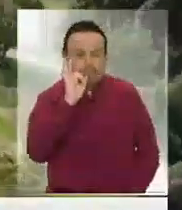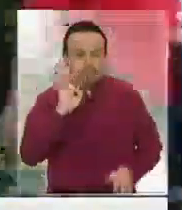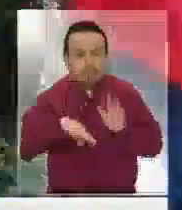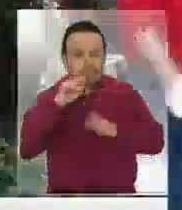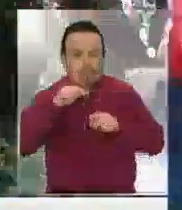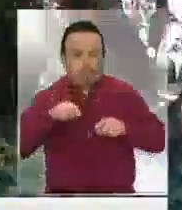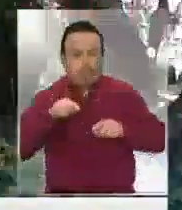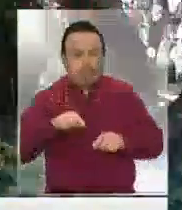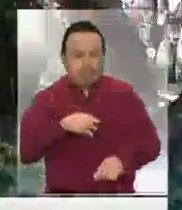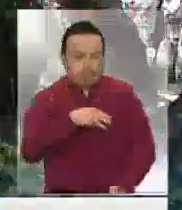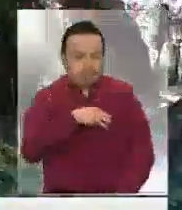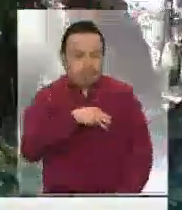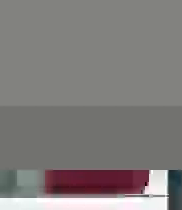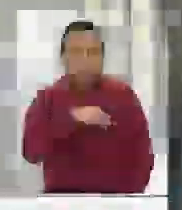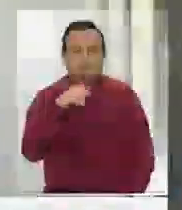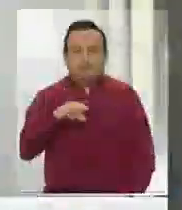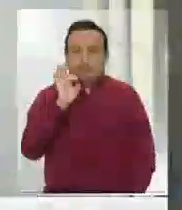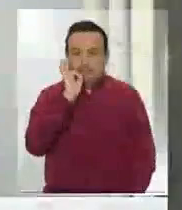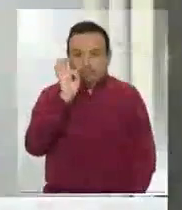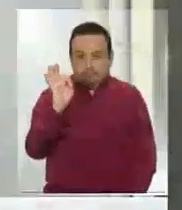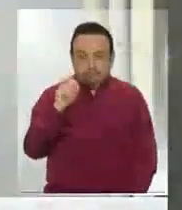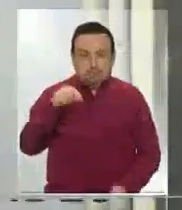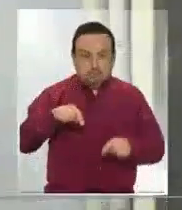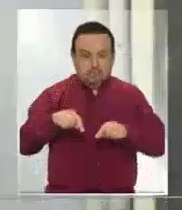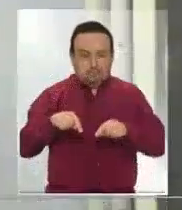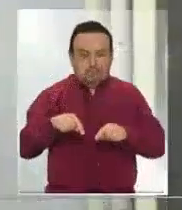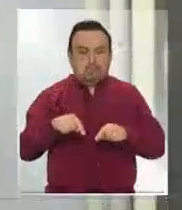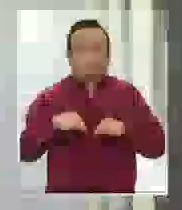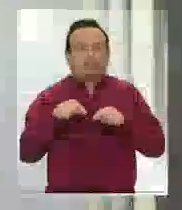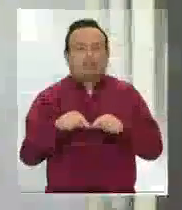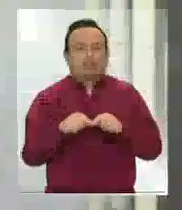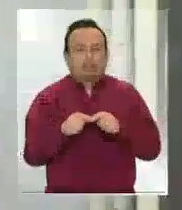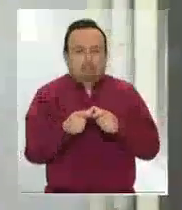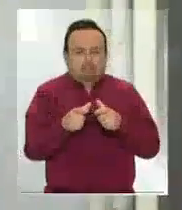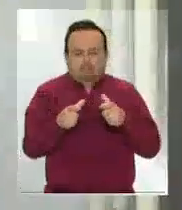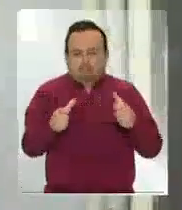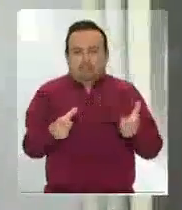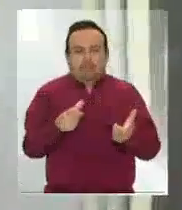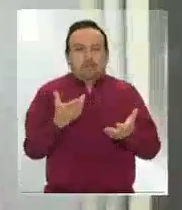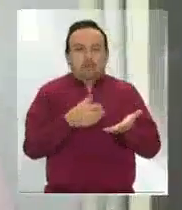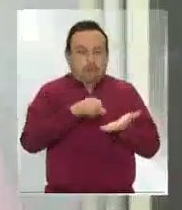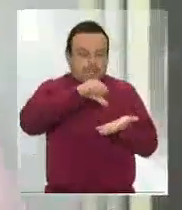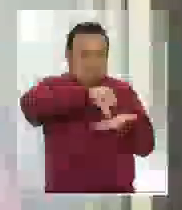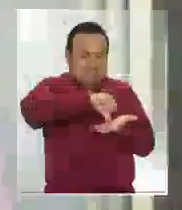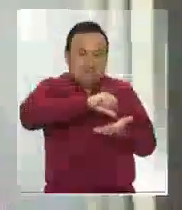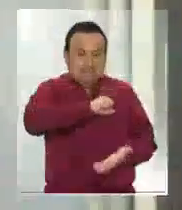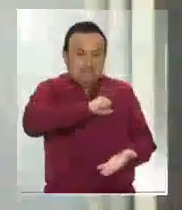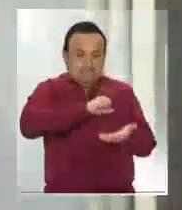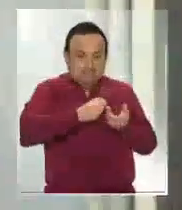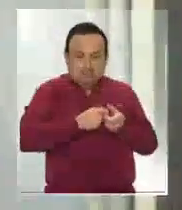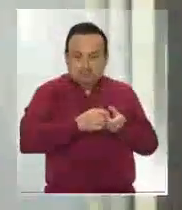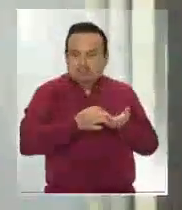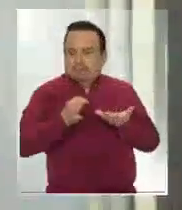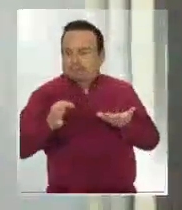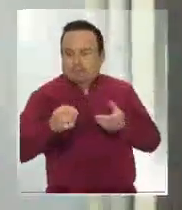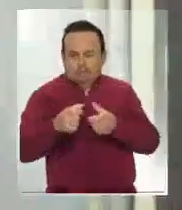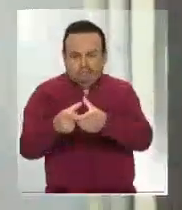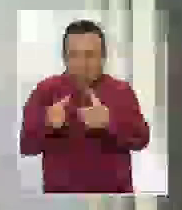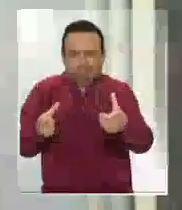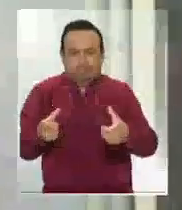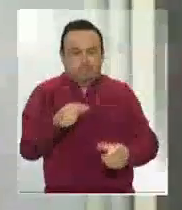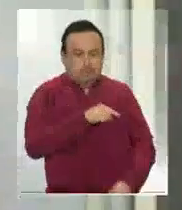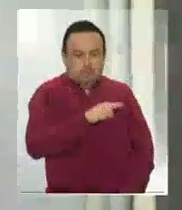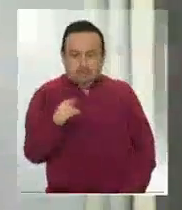en la región metropolitana. Bueno, Las Condes hoy día una extensión del centro de Santiago. O sea, hay alrededor de 500.000 personas que vienen a